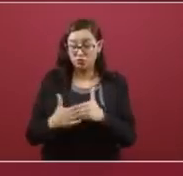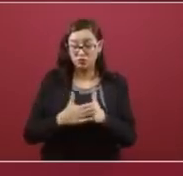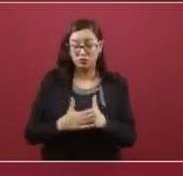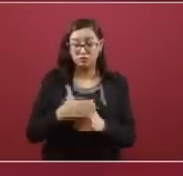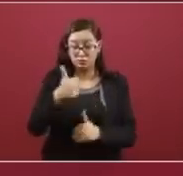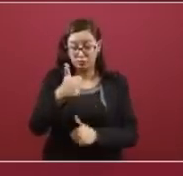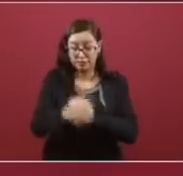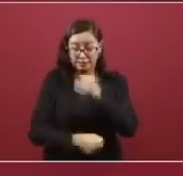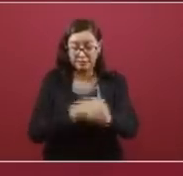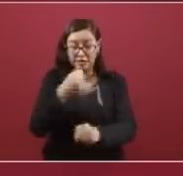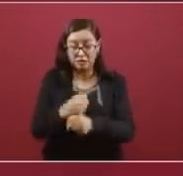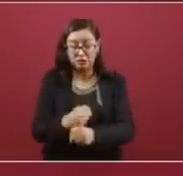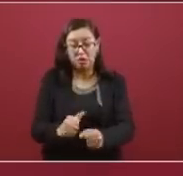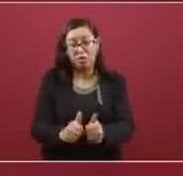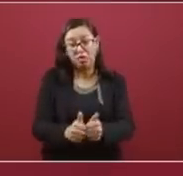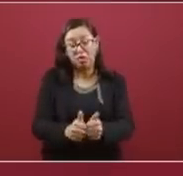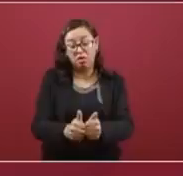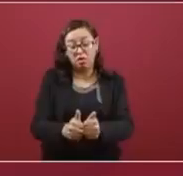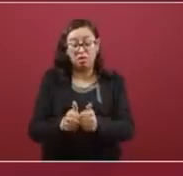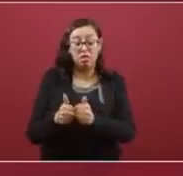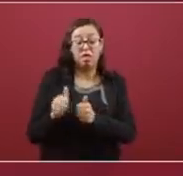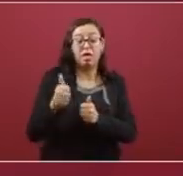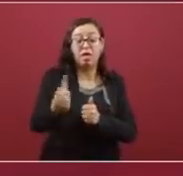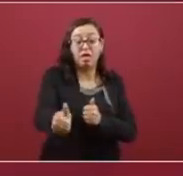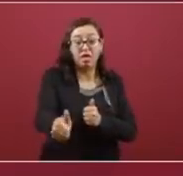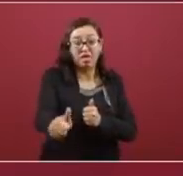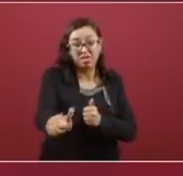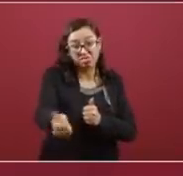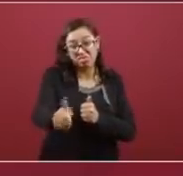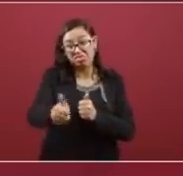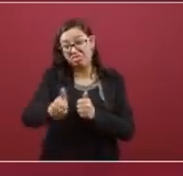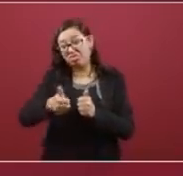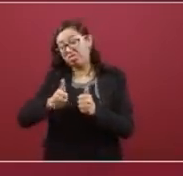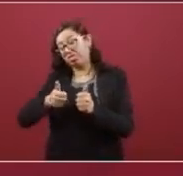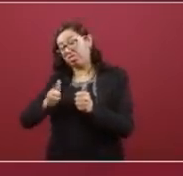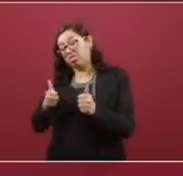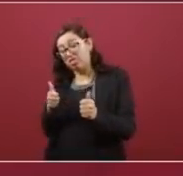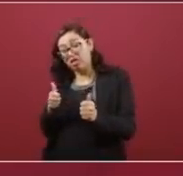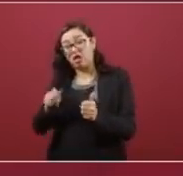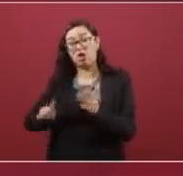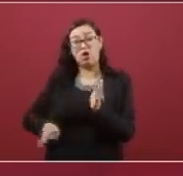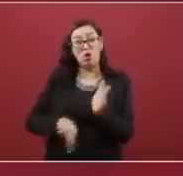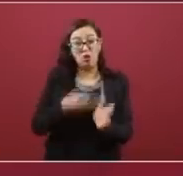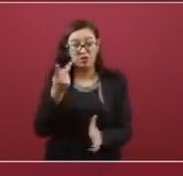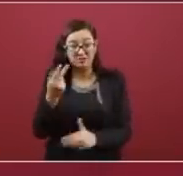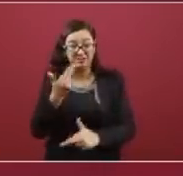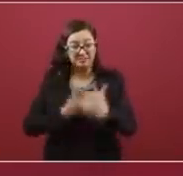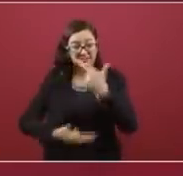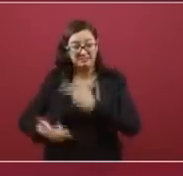dar marcha atrás. Que no haya posibilidad de retrogradar.